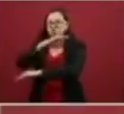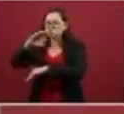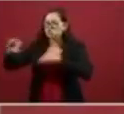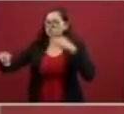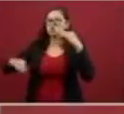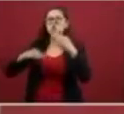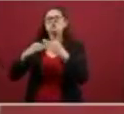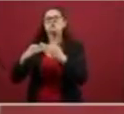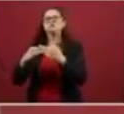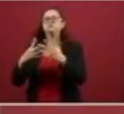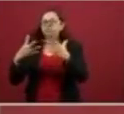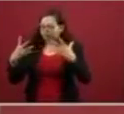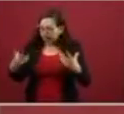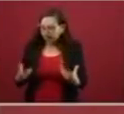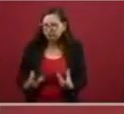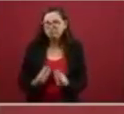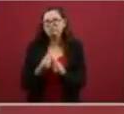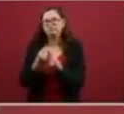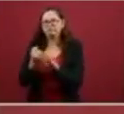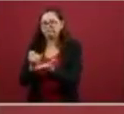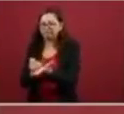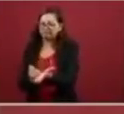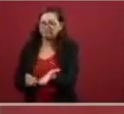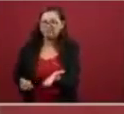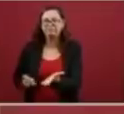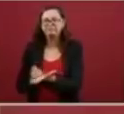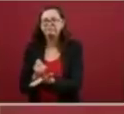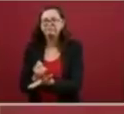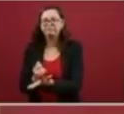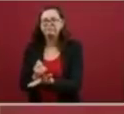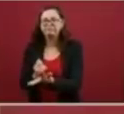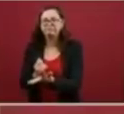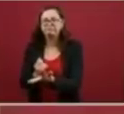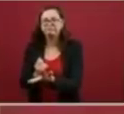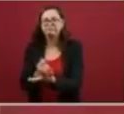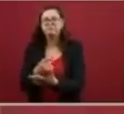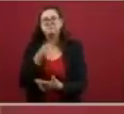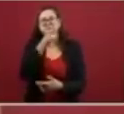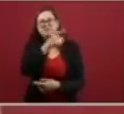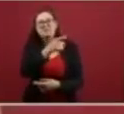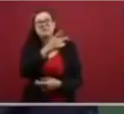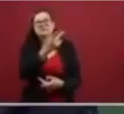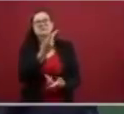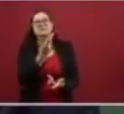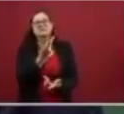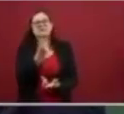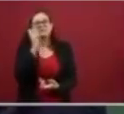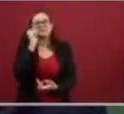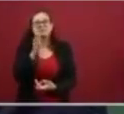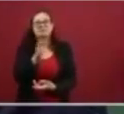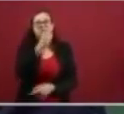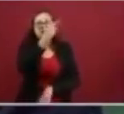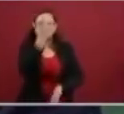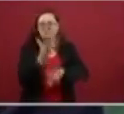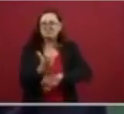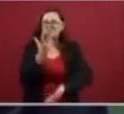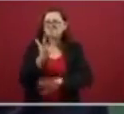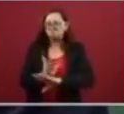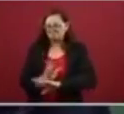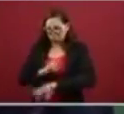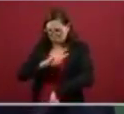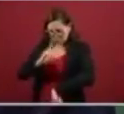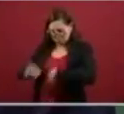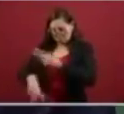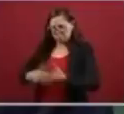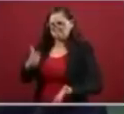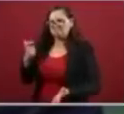cerraron filas ante la amenaza externa de afectar la convivencia, el bienestar